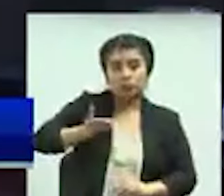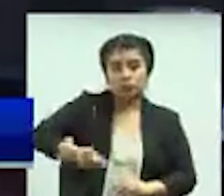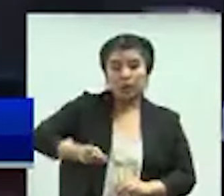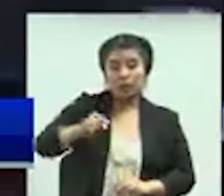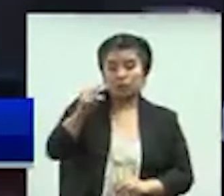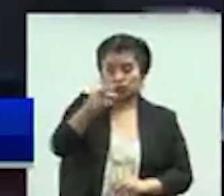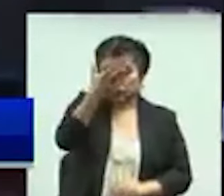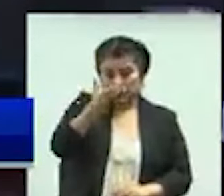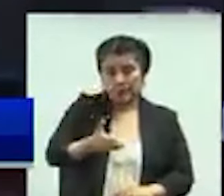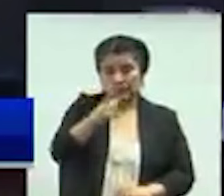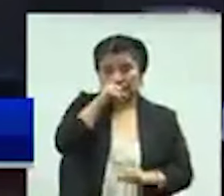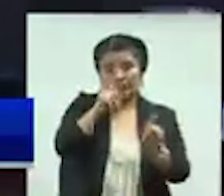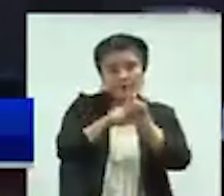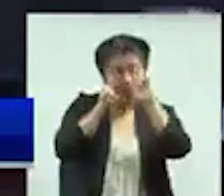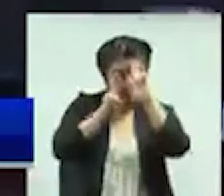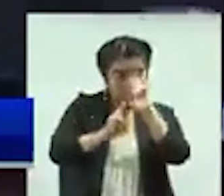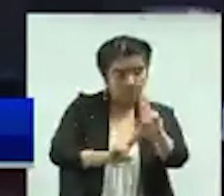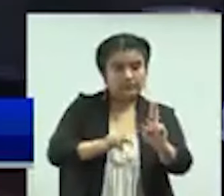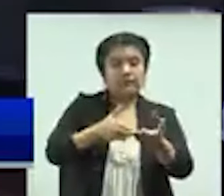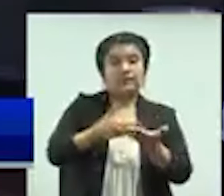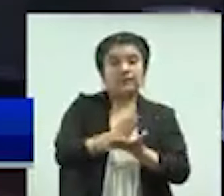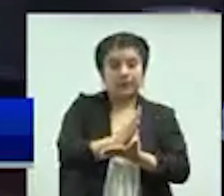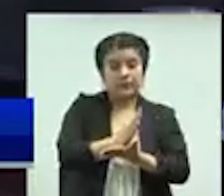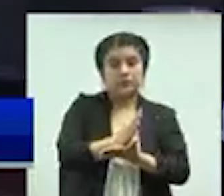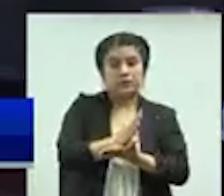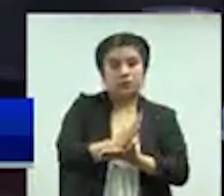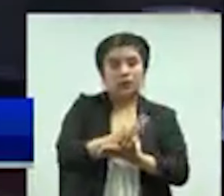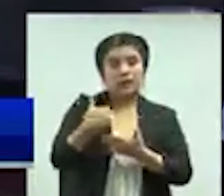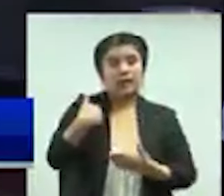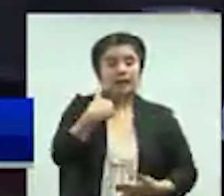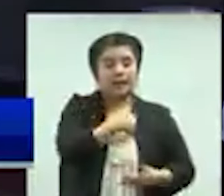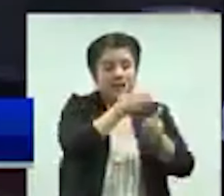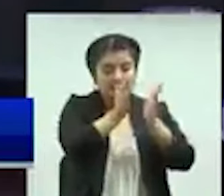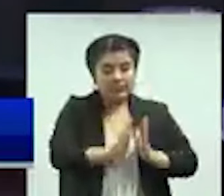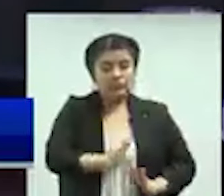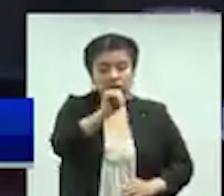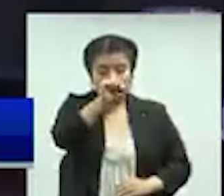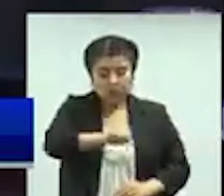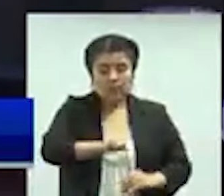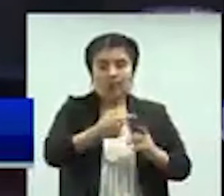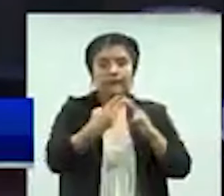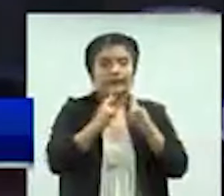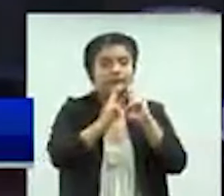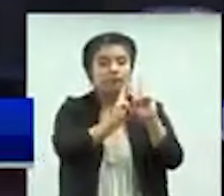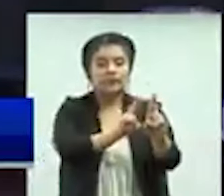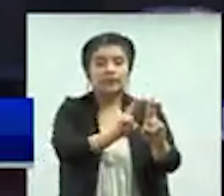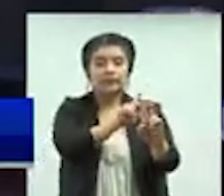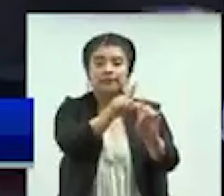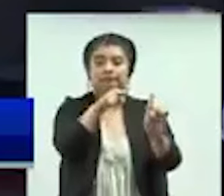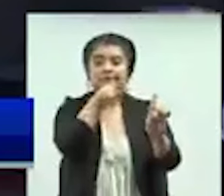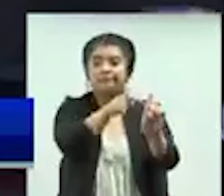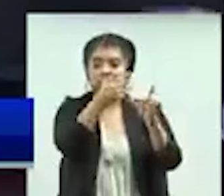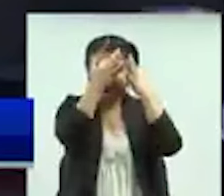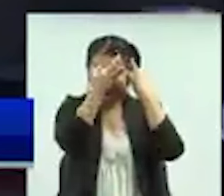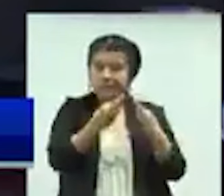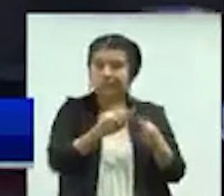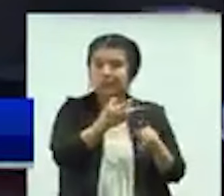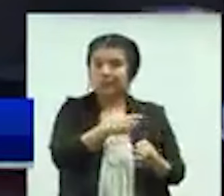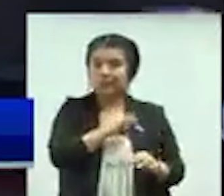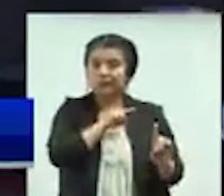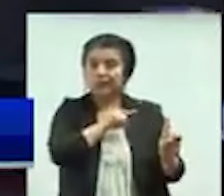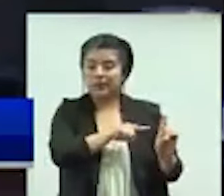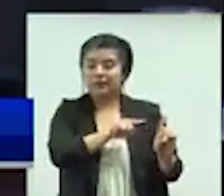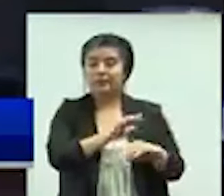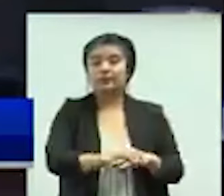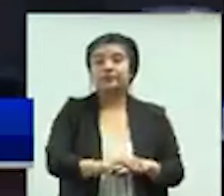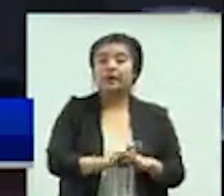interpelante, respetemos también el derecho para que el ministro pueda responder en los términos que así considere. Le solicito